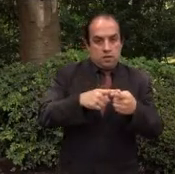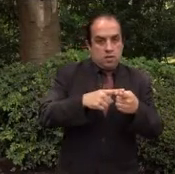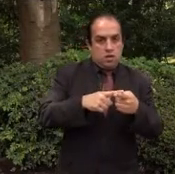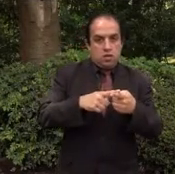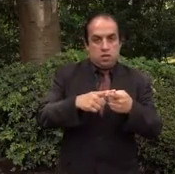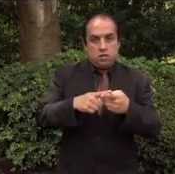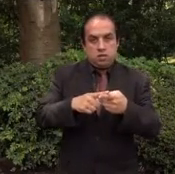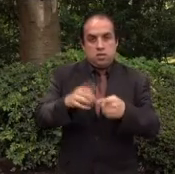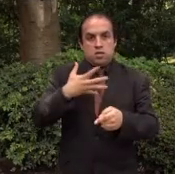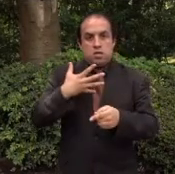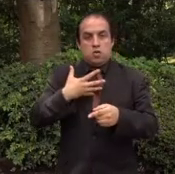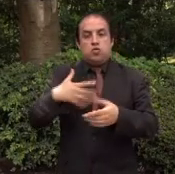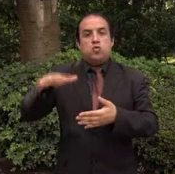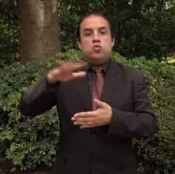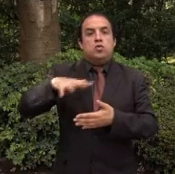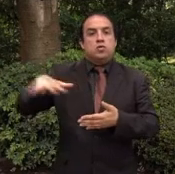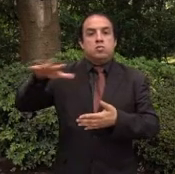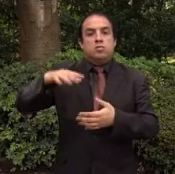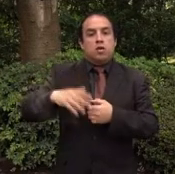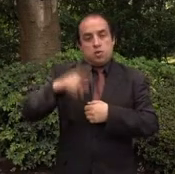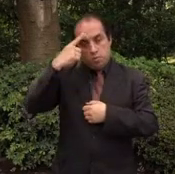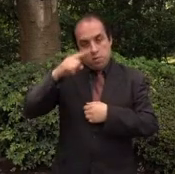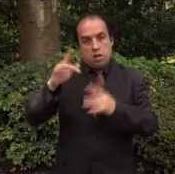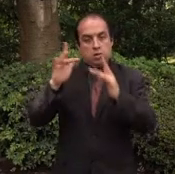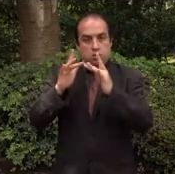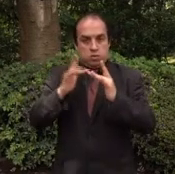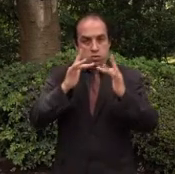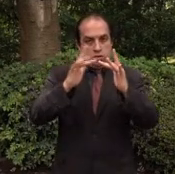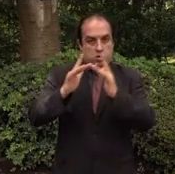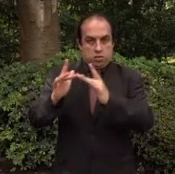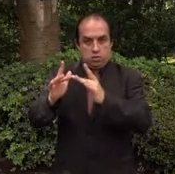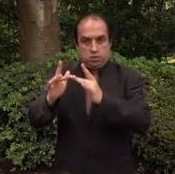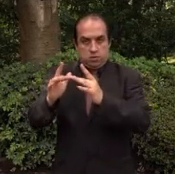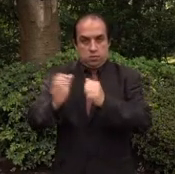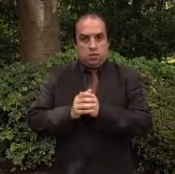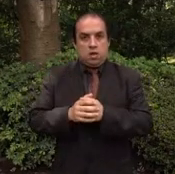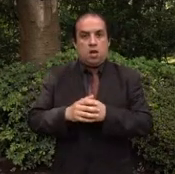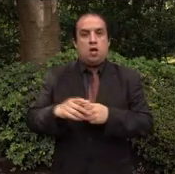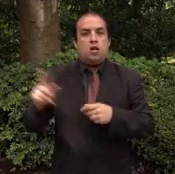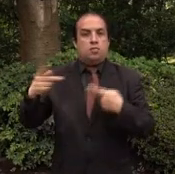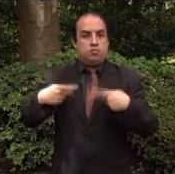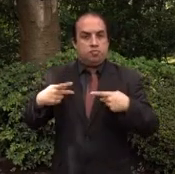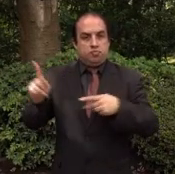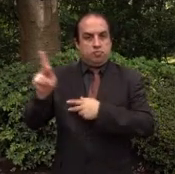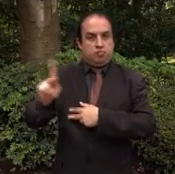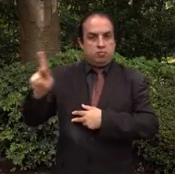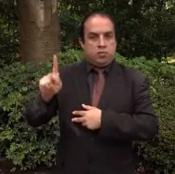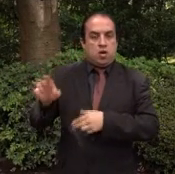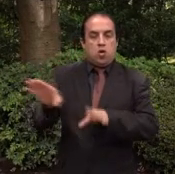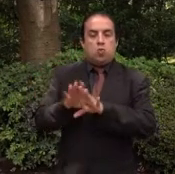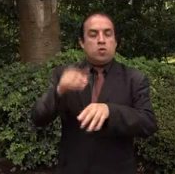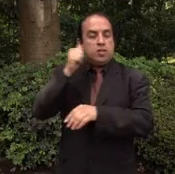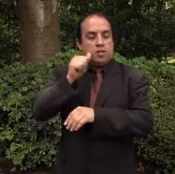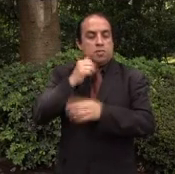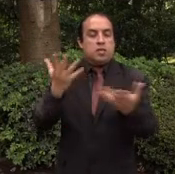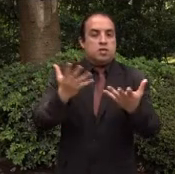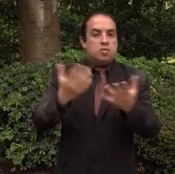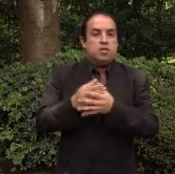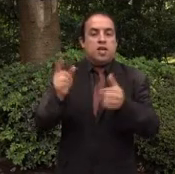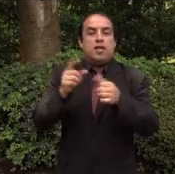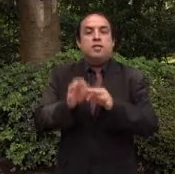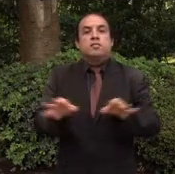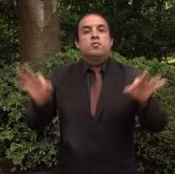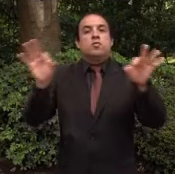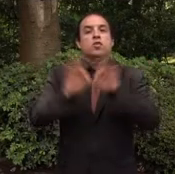comunicación con la ciudadanía, de interrelación, de tal manera que, como siempre lo hemos hecho, es fundamental su